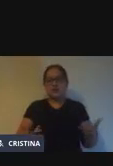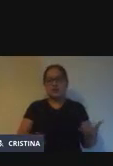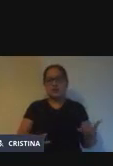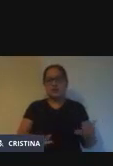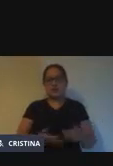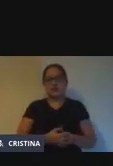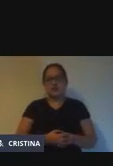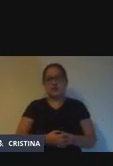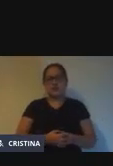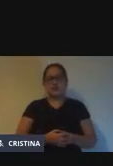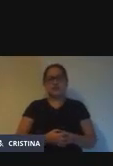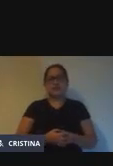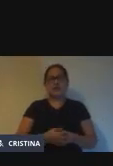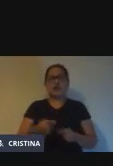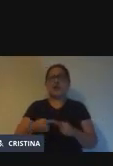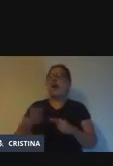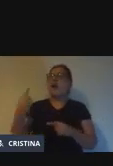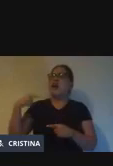Hace unos días